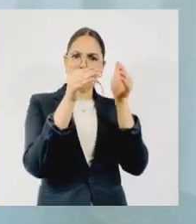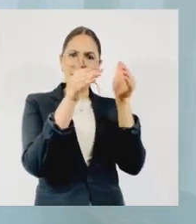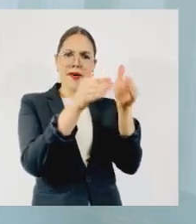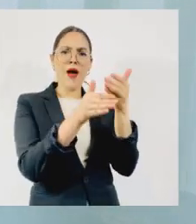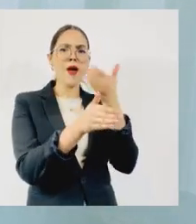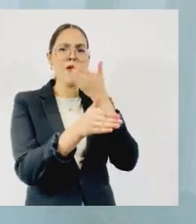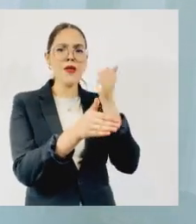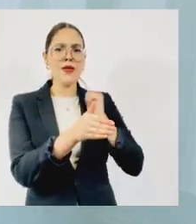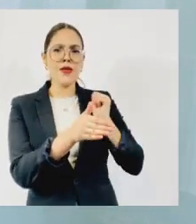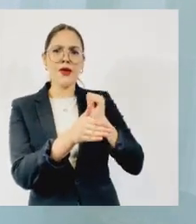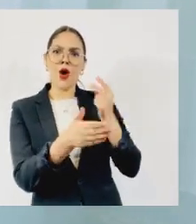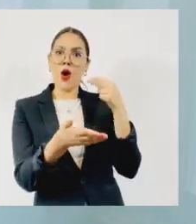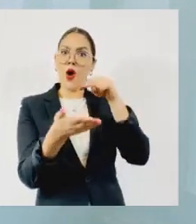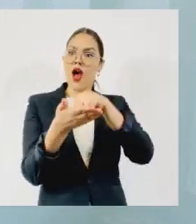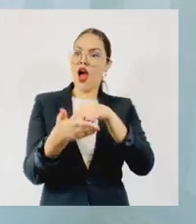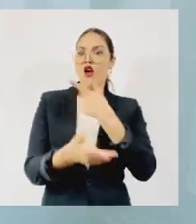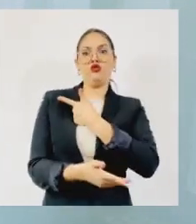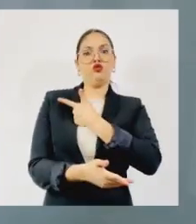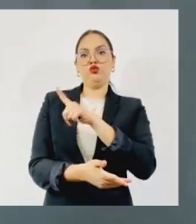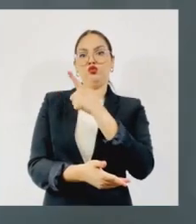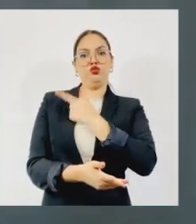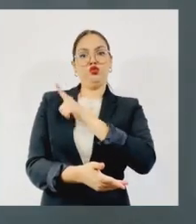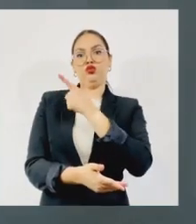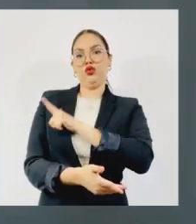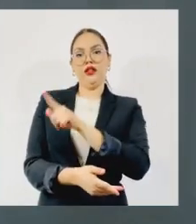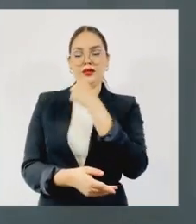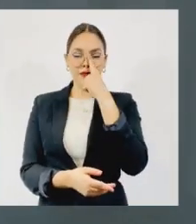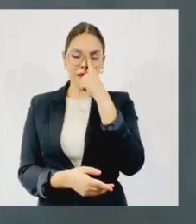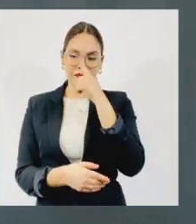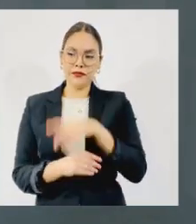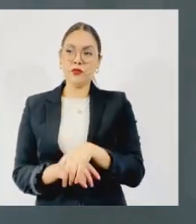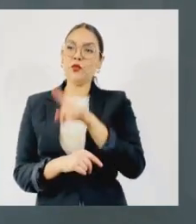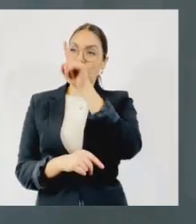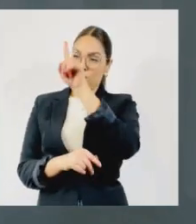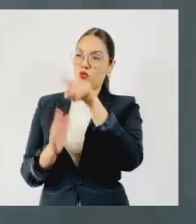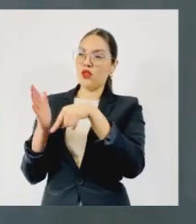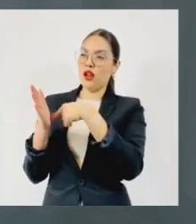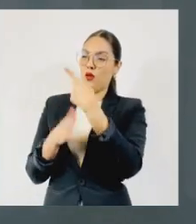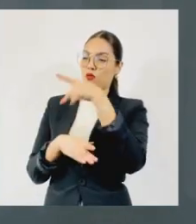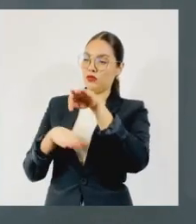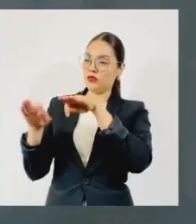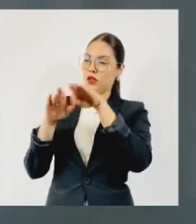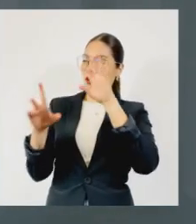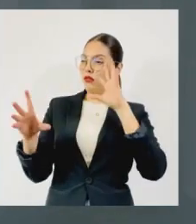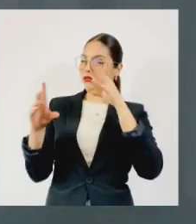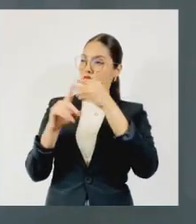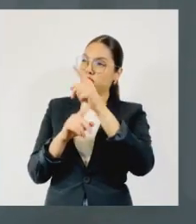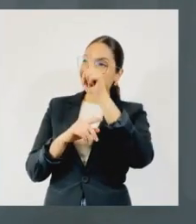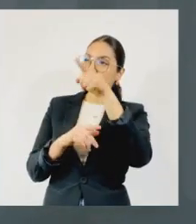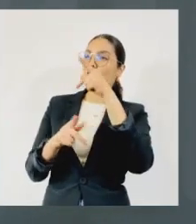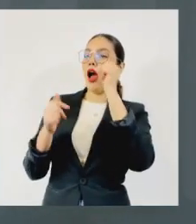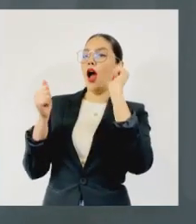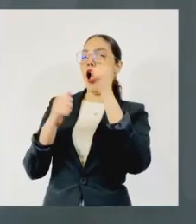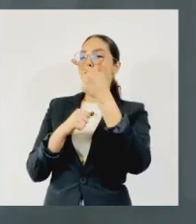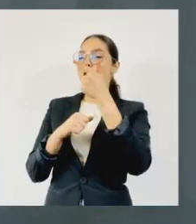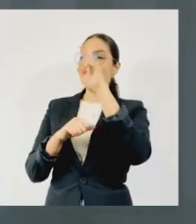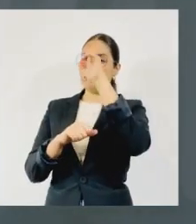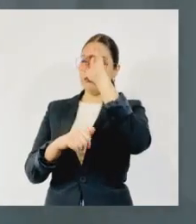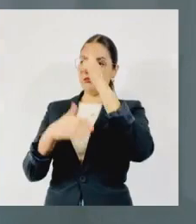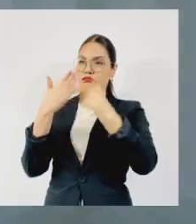las cuestiones tradicionales. ¿Alguna vez sufriste violencia política de género? ¿Cómo fue?